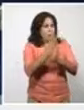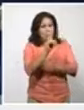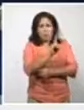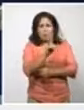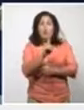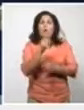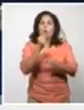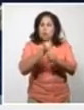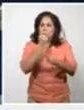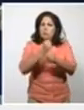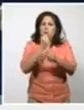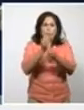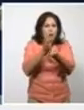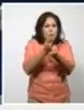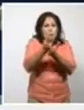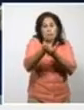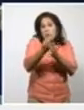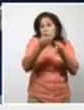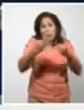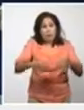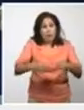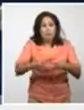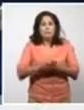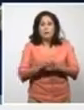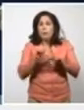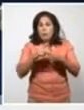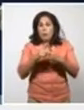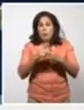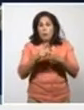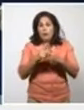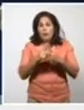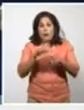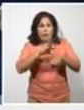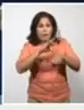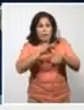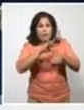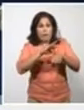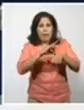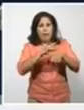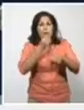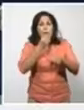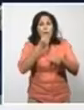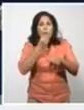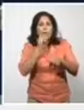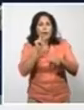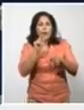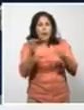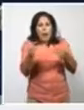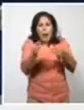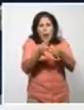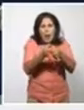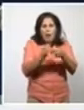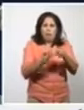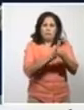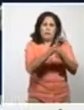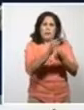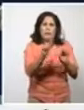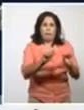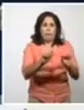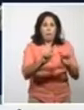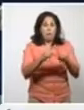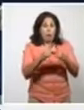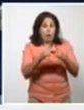trabajaremos como se ha hecho hasta ahora, porque esa endemia tenga el menor comportamiento posible. O sea, para que el número